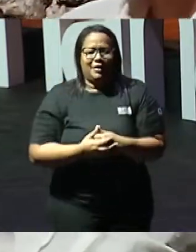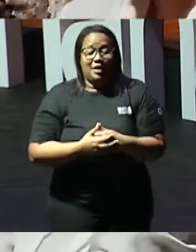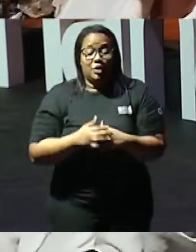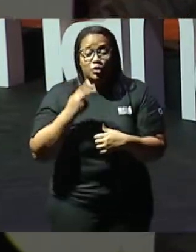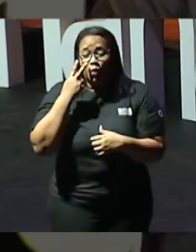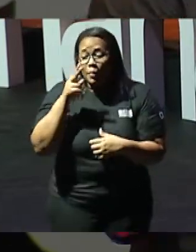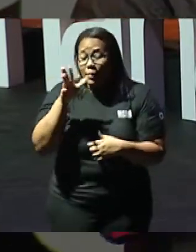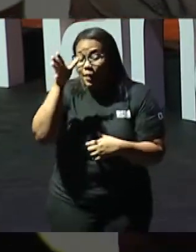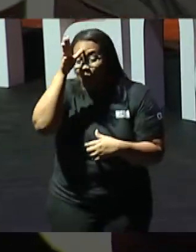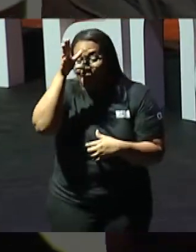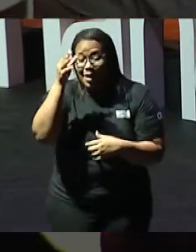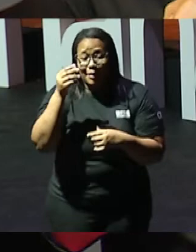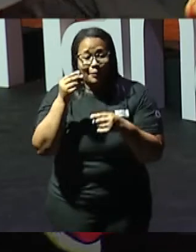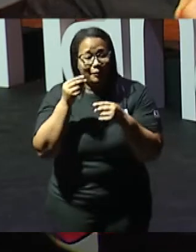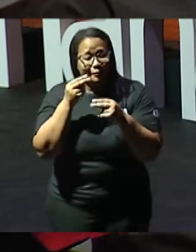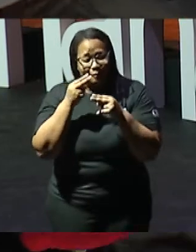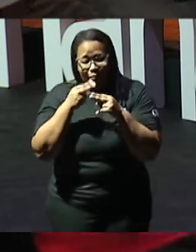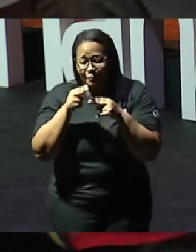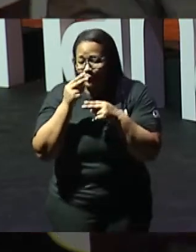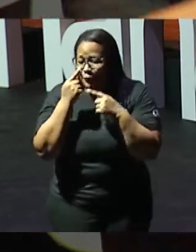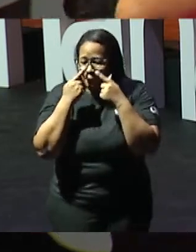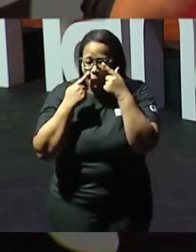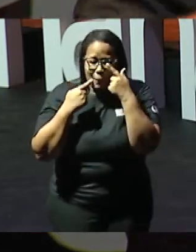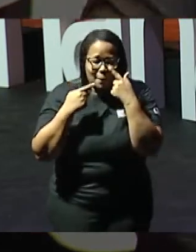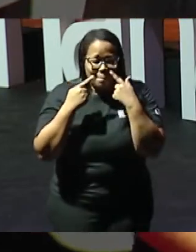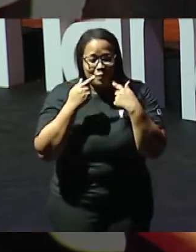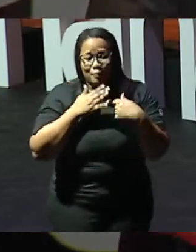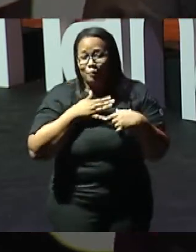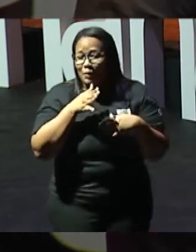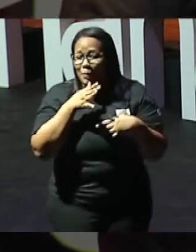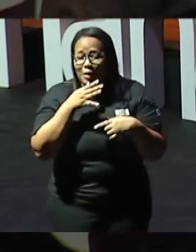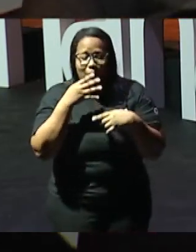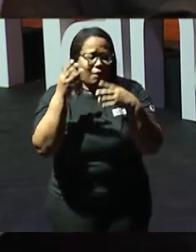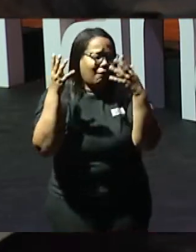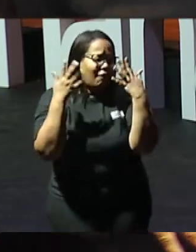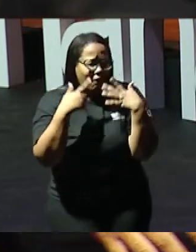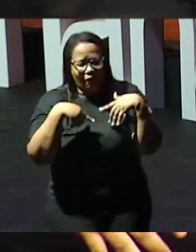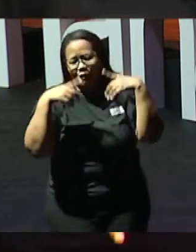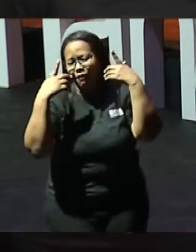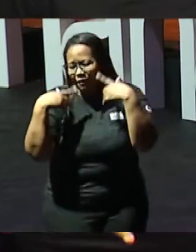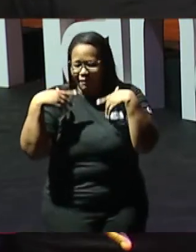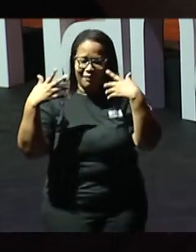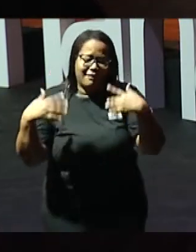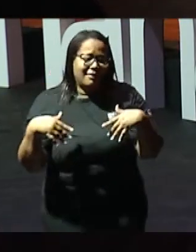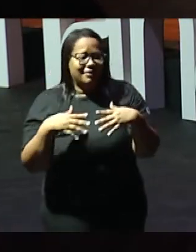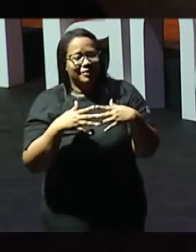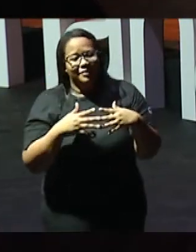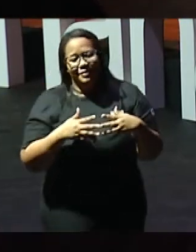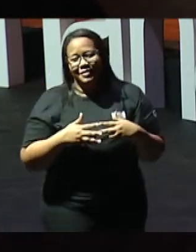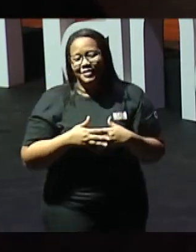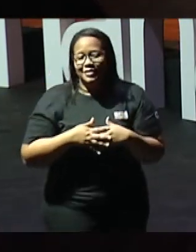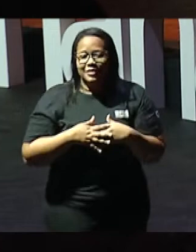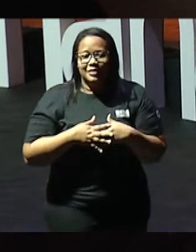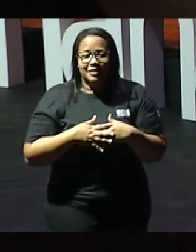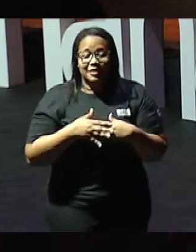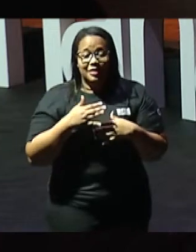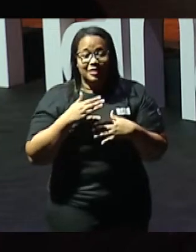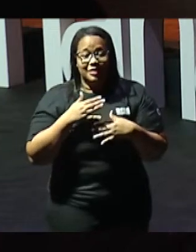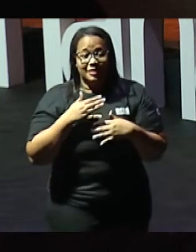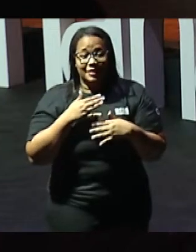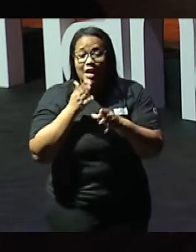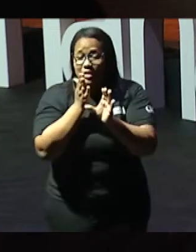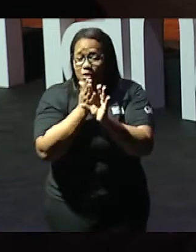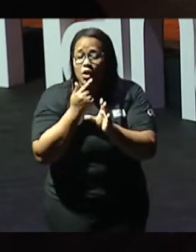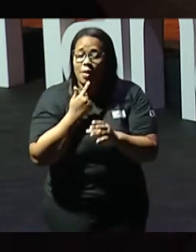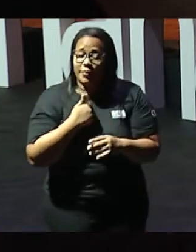mi papá está como luchando con una lágrima más habitaba vuelto un disparate y ella me dice mira cuando